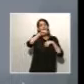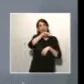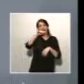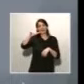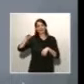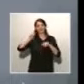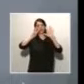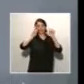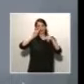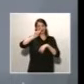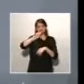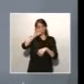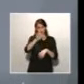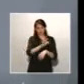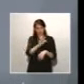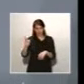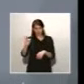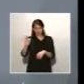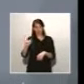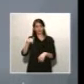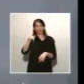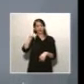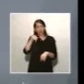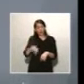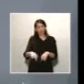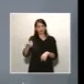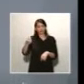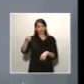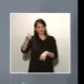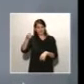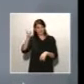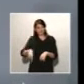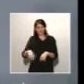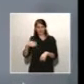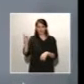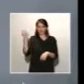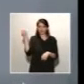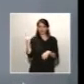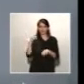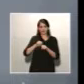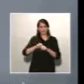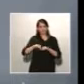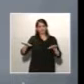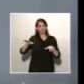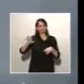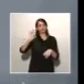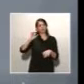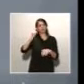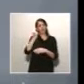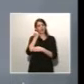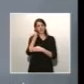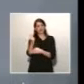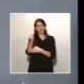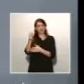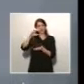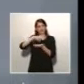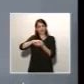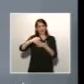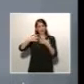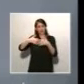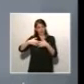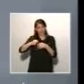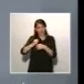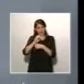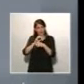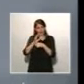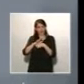como veníamos anunciando, se ha activado ya el despliegue del apoyo a la seguridad de las centrales nucleares de Almaraz, Cofrentes y Trillo,